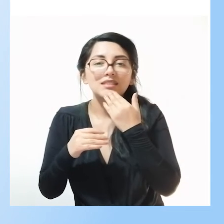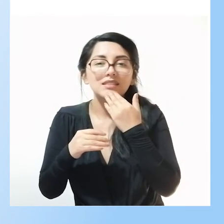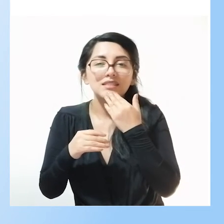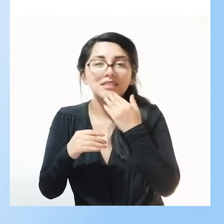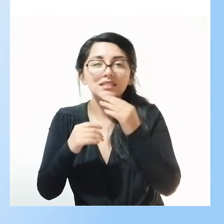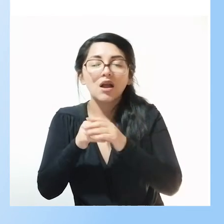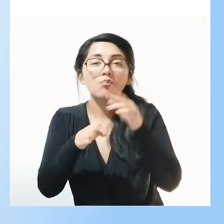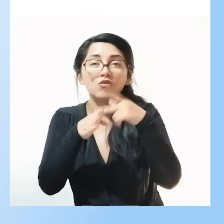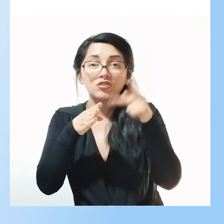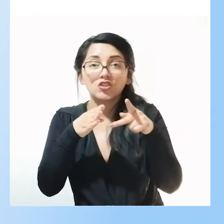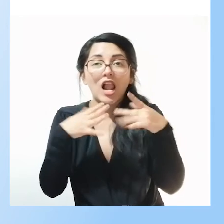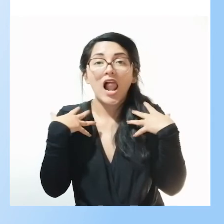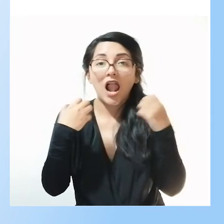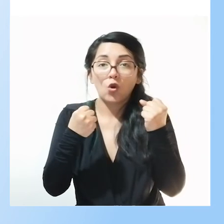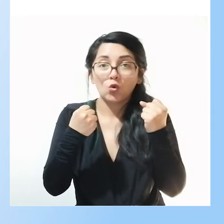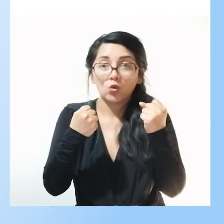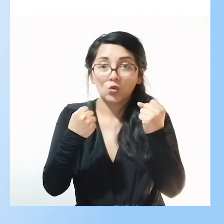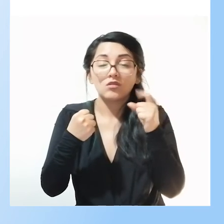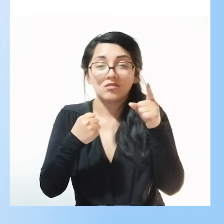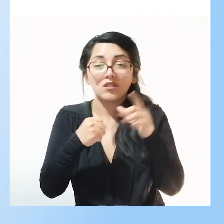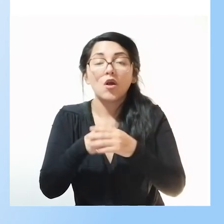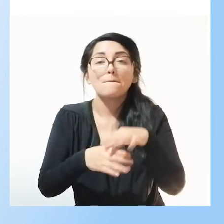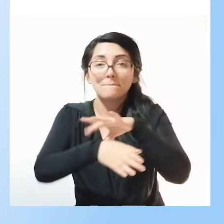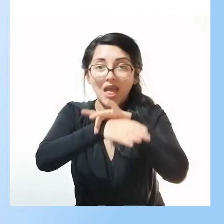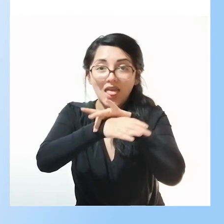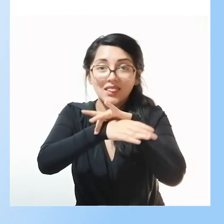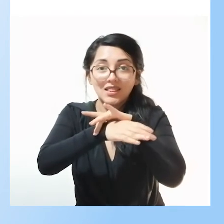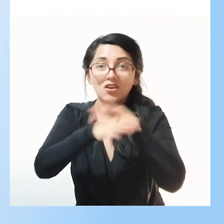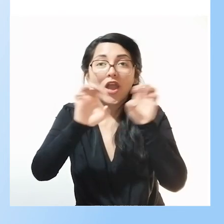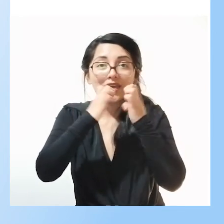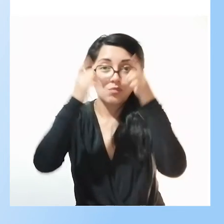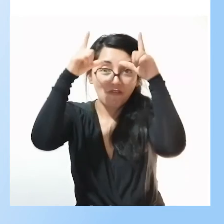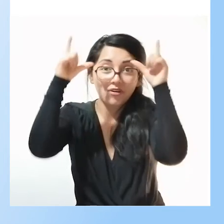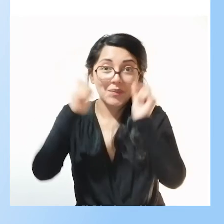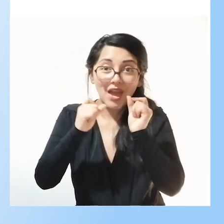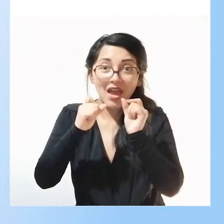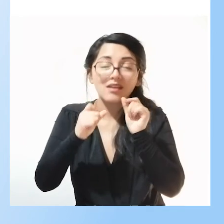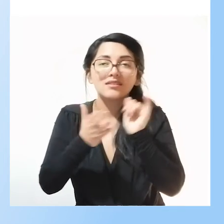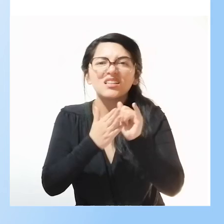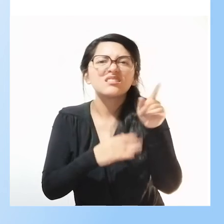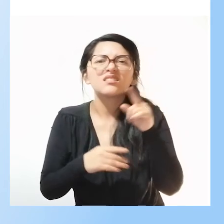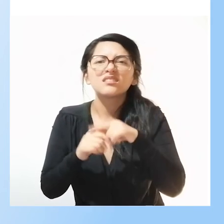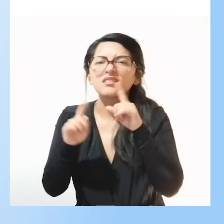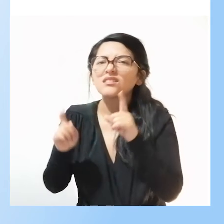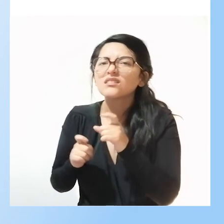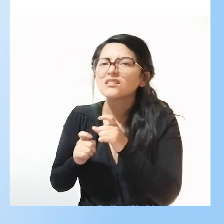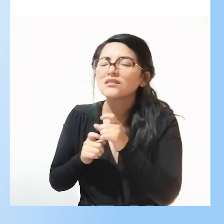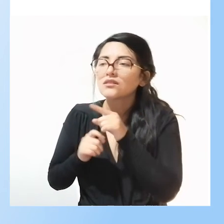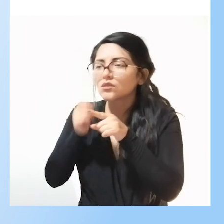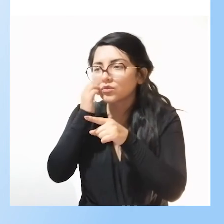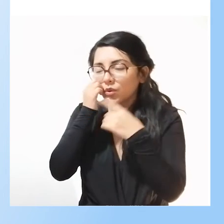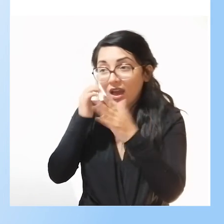los profesionales de la salud, de los establecimientos de salud, de los médicos, del equipo de enfermeros, y nos preguntan, ¿no? Recogiendo lo que